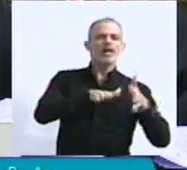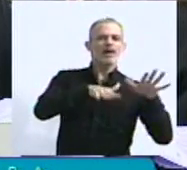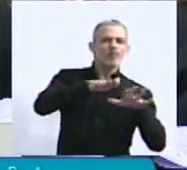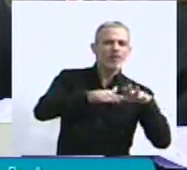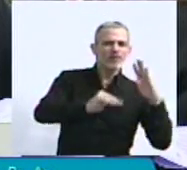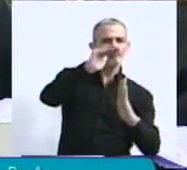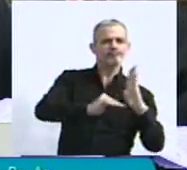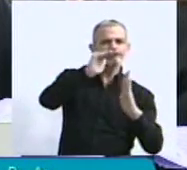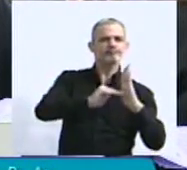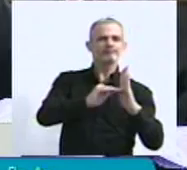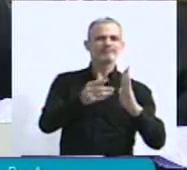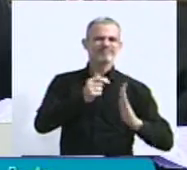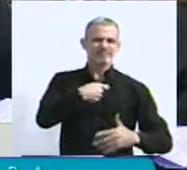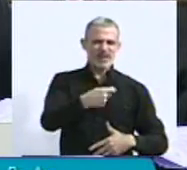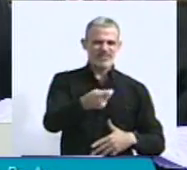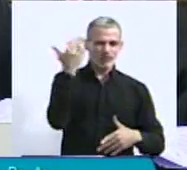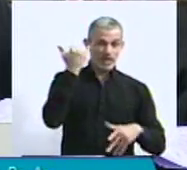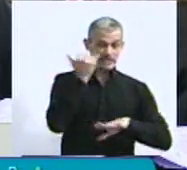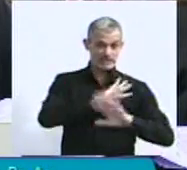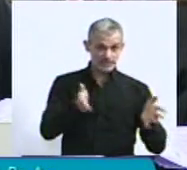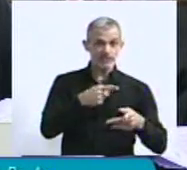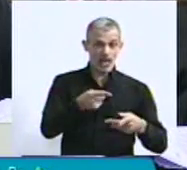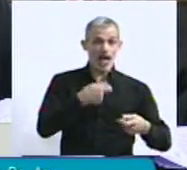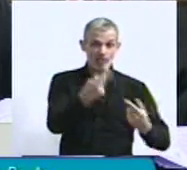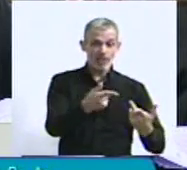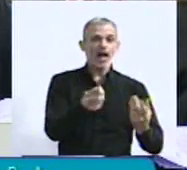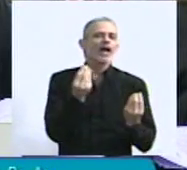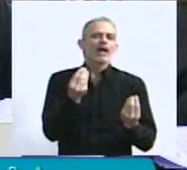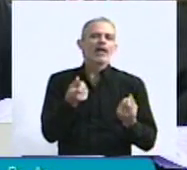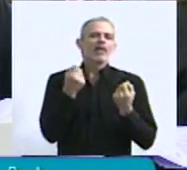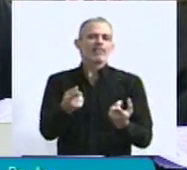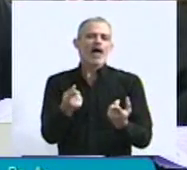Previsional, que justamente lo primero que hizo fue permitir que